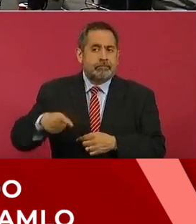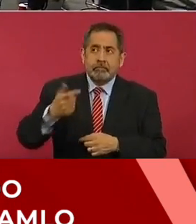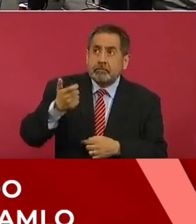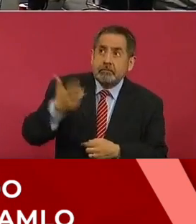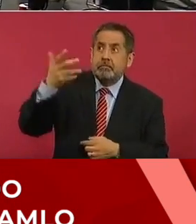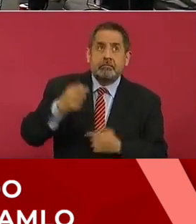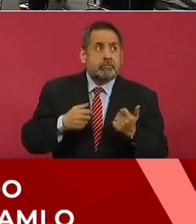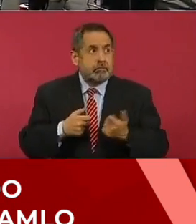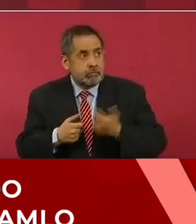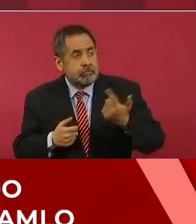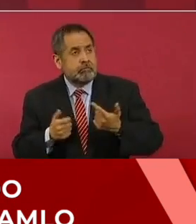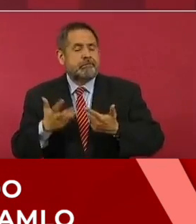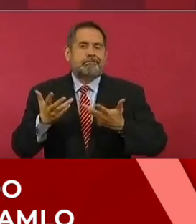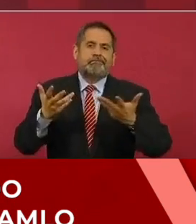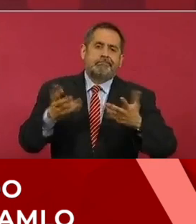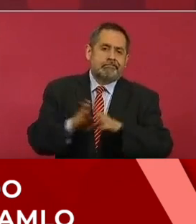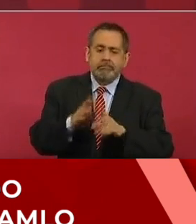costos.